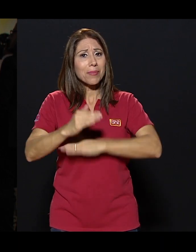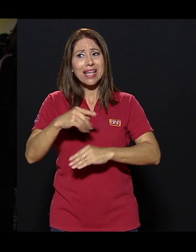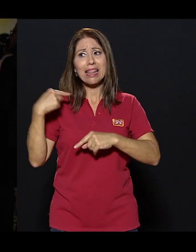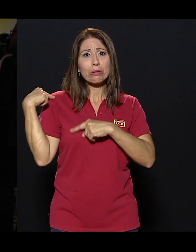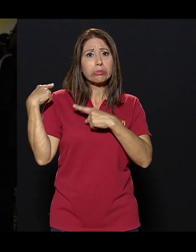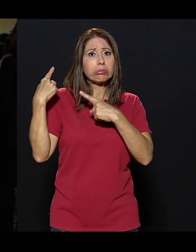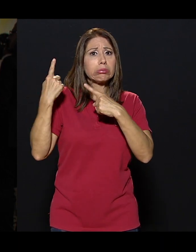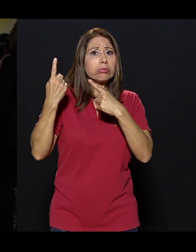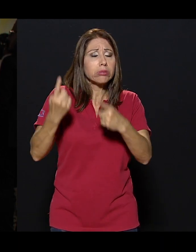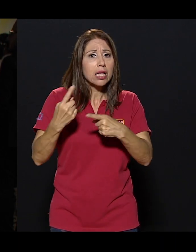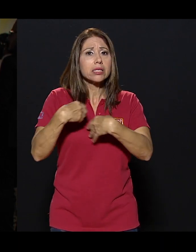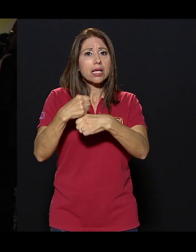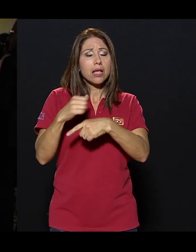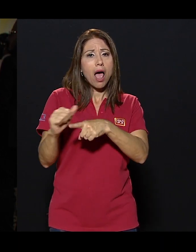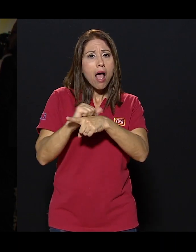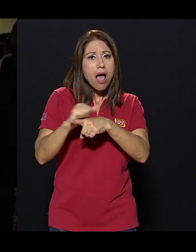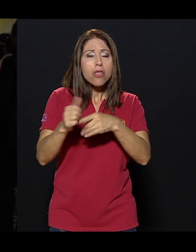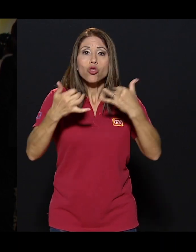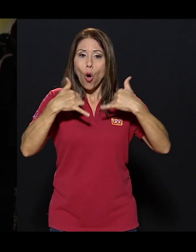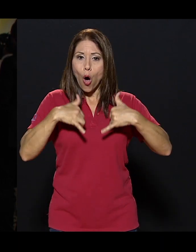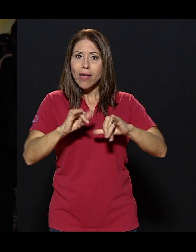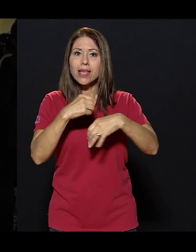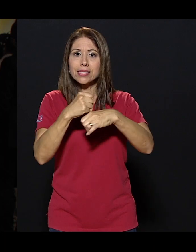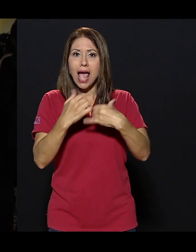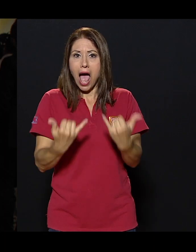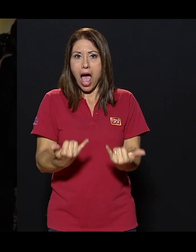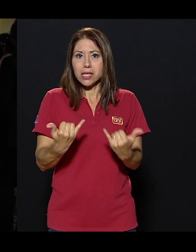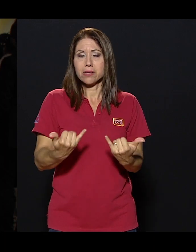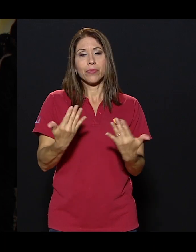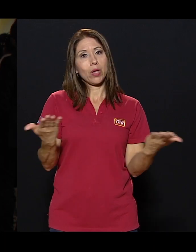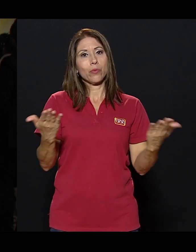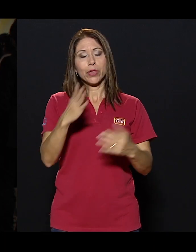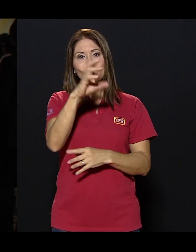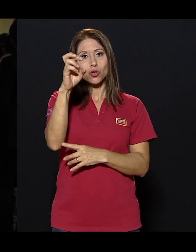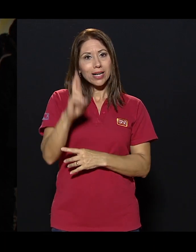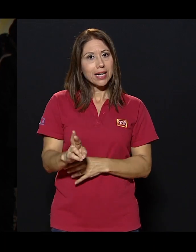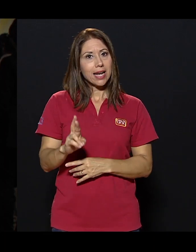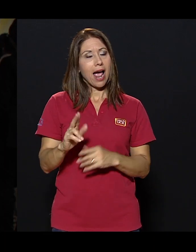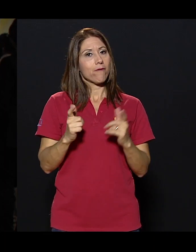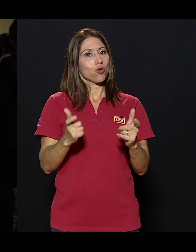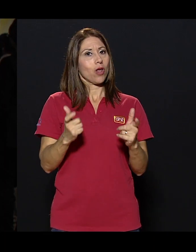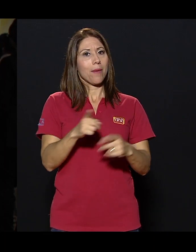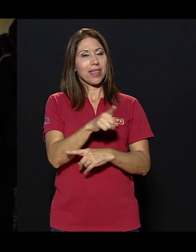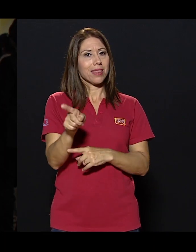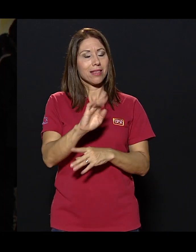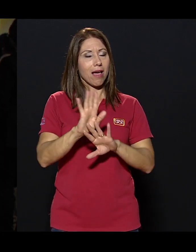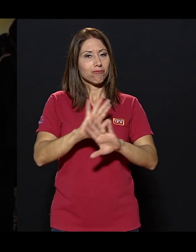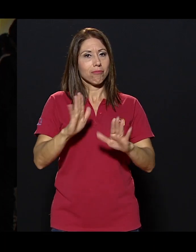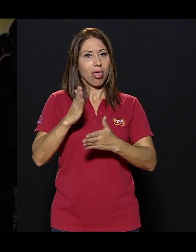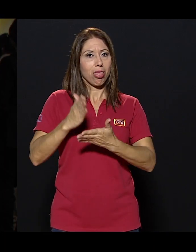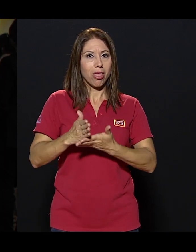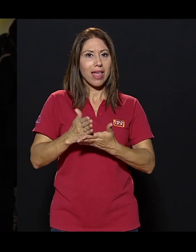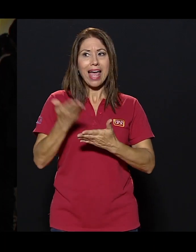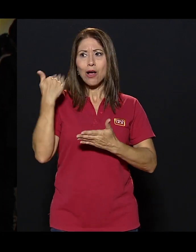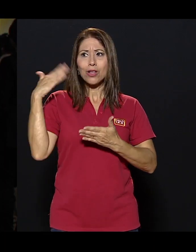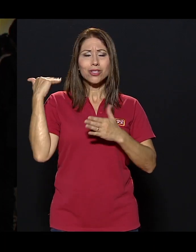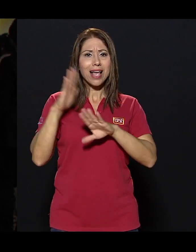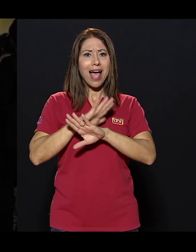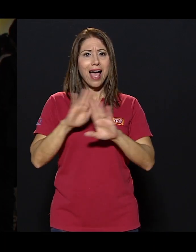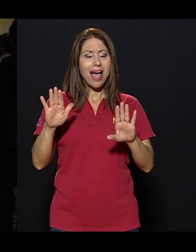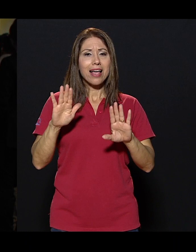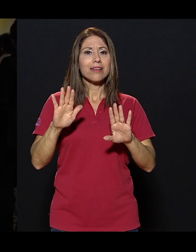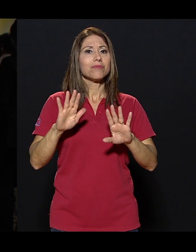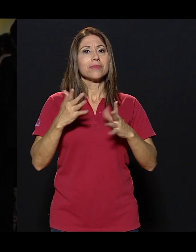y que todavía se practica, bueno, en Costa Rica afortunadamente parece que después de la